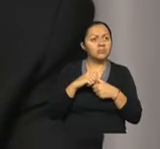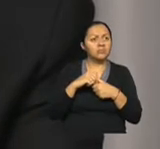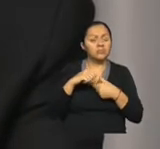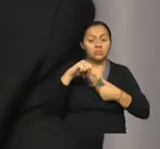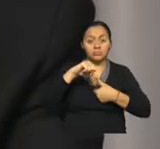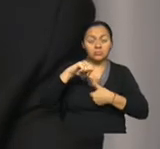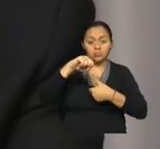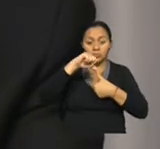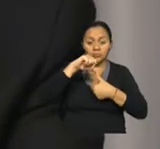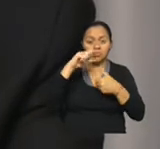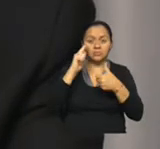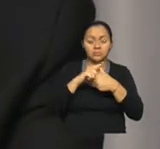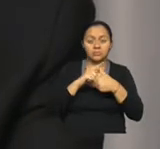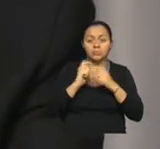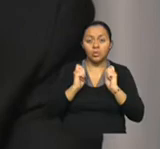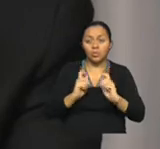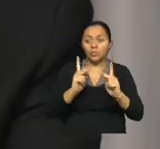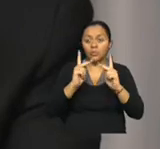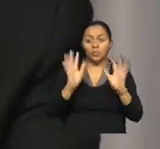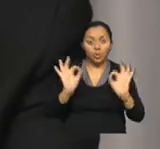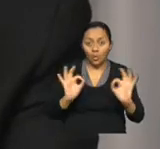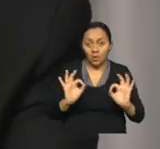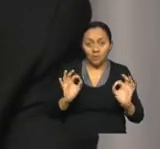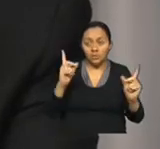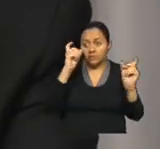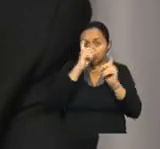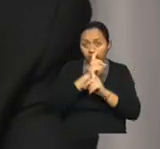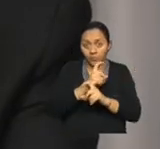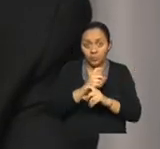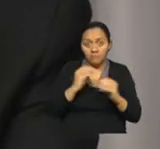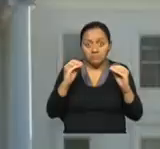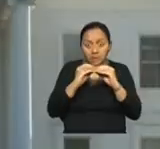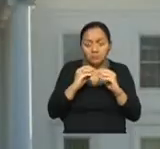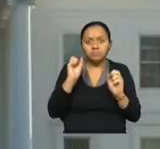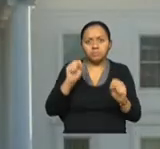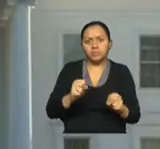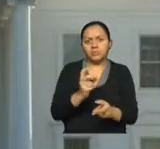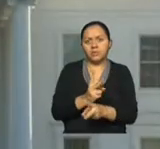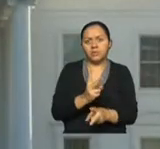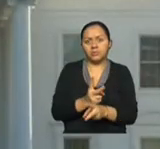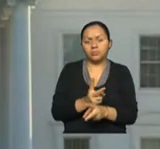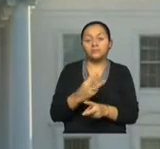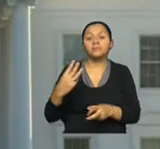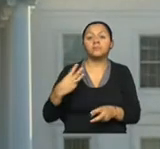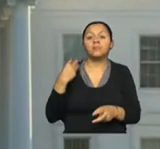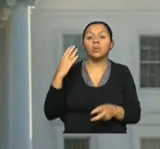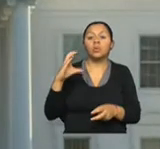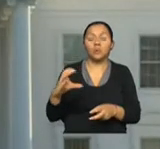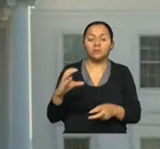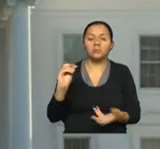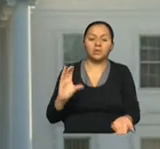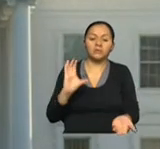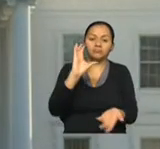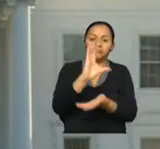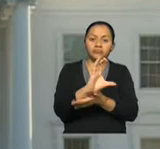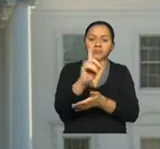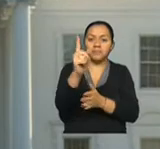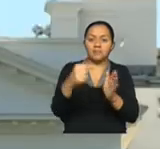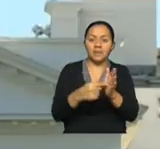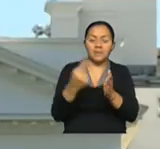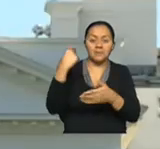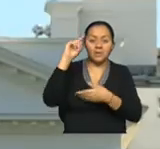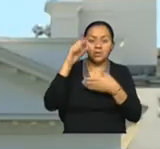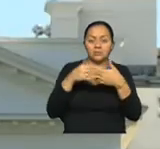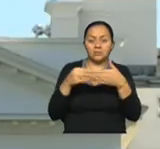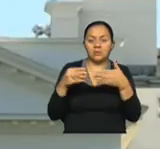en dificultades, sin oportunidades, es un enorme riesgo para todos. Washington ya ha invertido unos $1,000 millones para